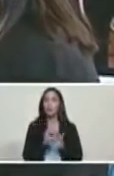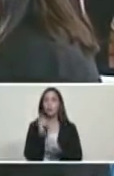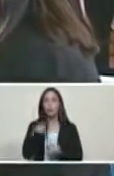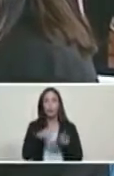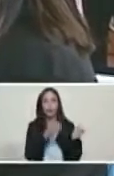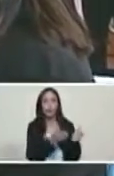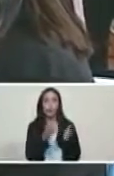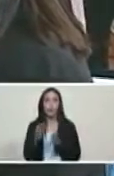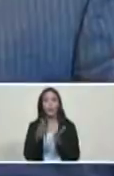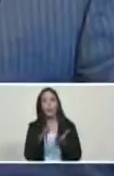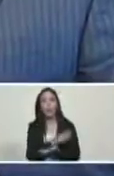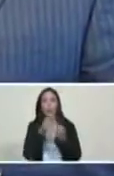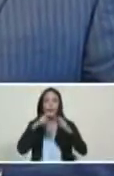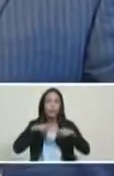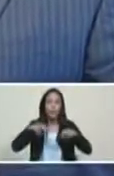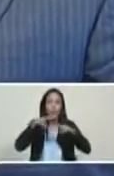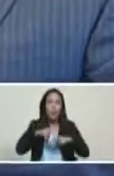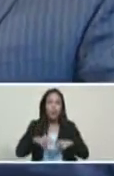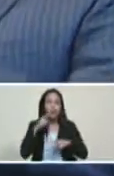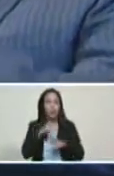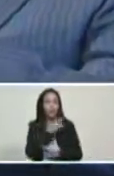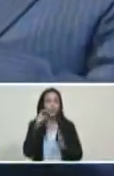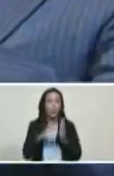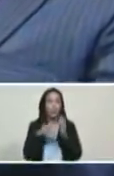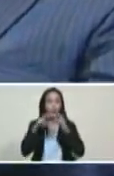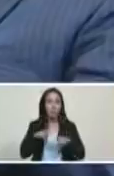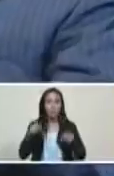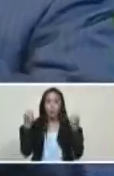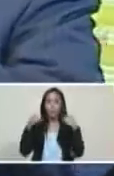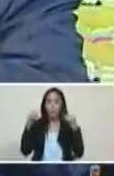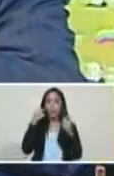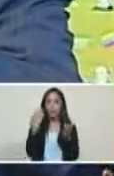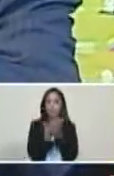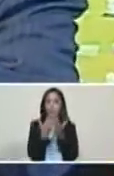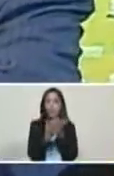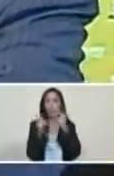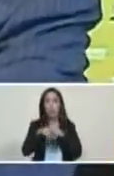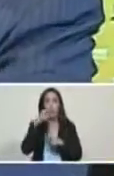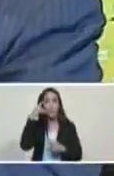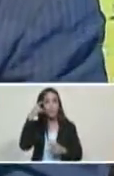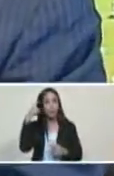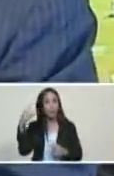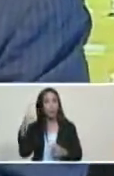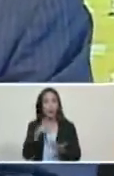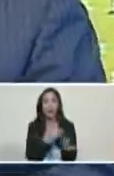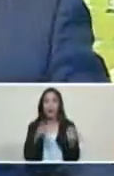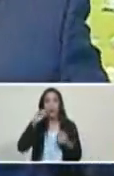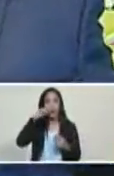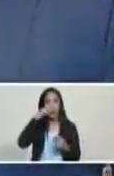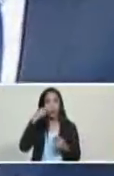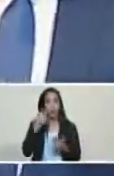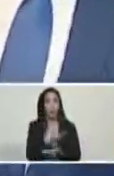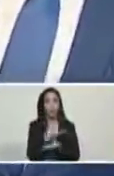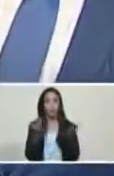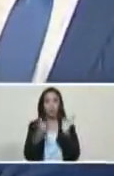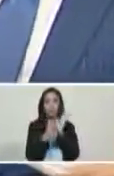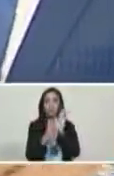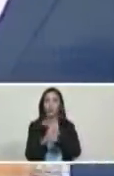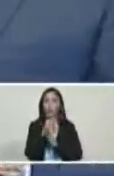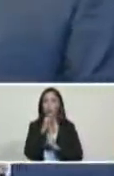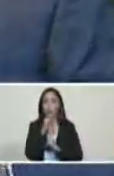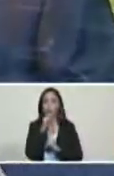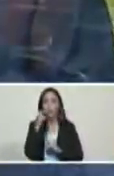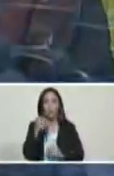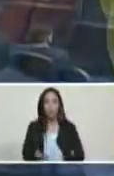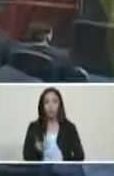estructura alrededor de la investigación desde la práctica y la pedagogía. Recordemos entonces que estamos transmitiendo uno